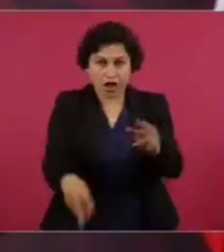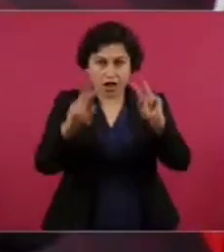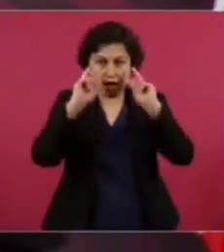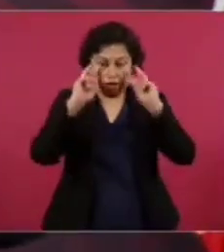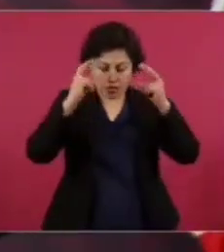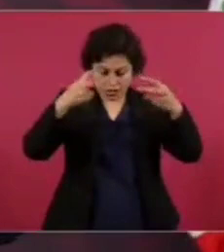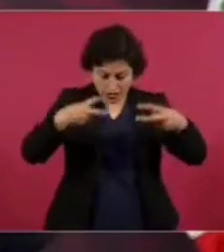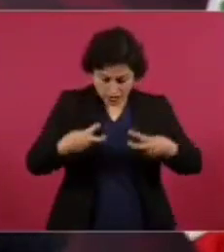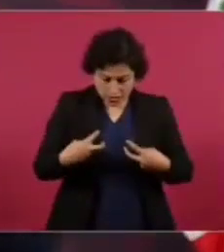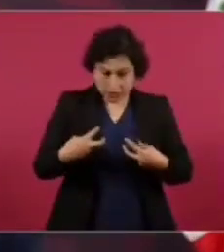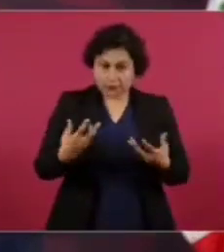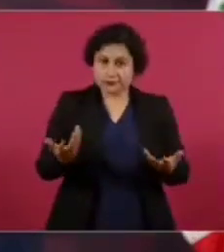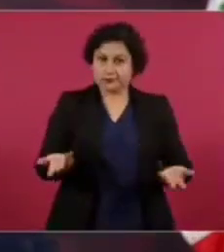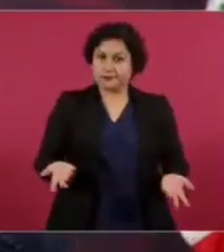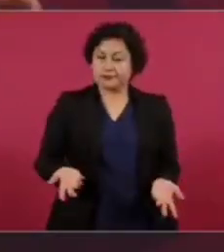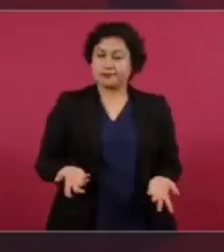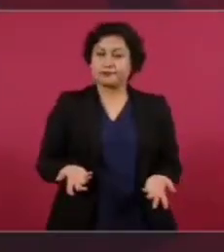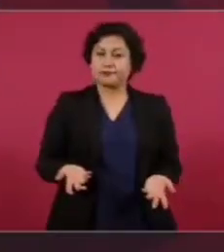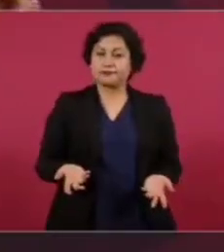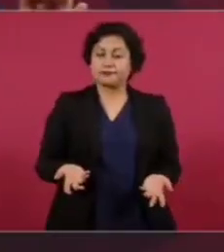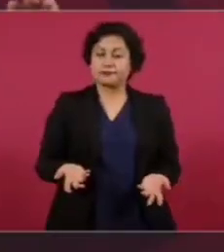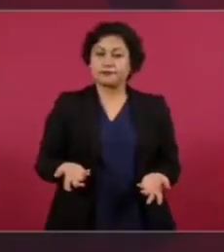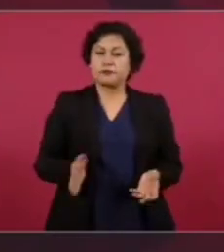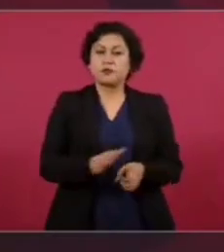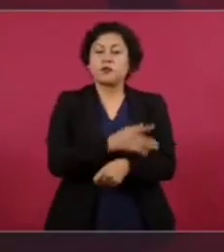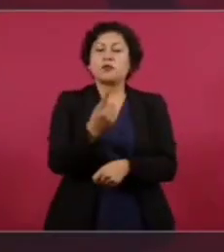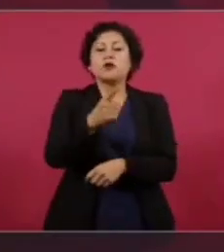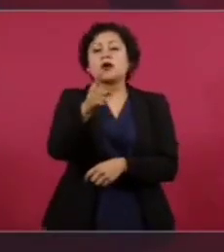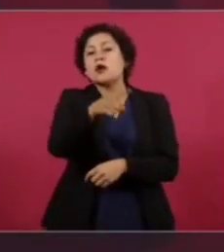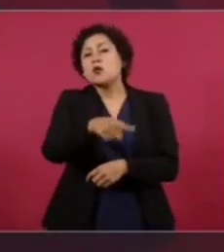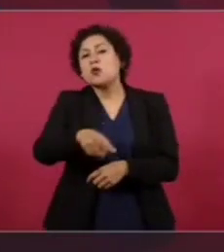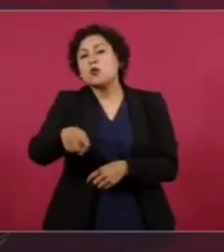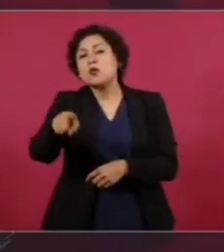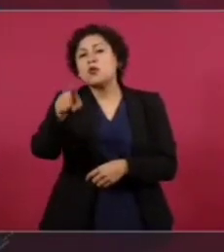Ustedes se sienten